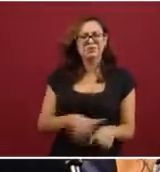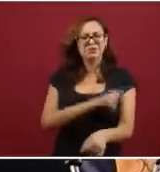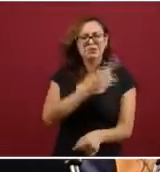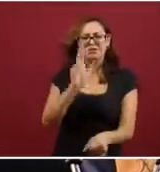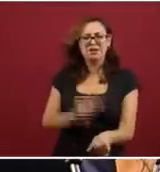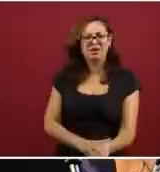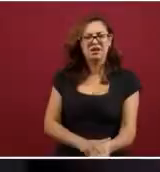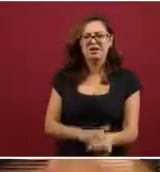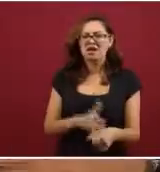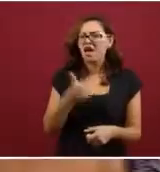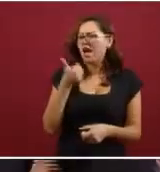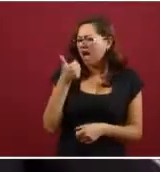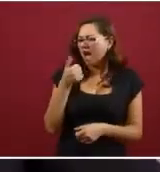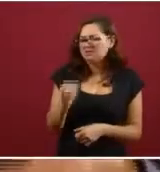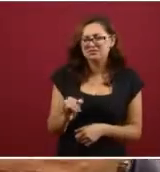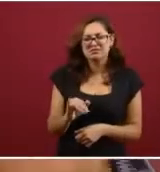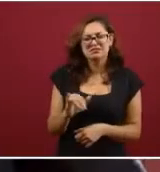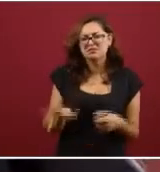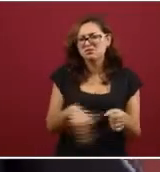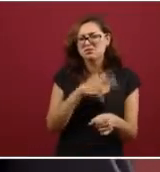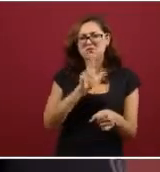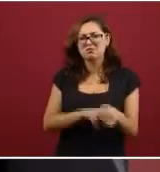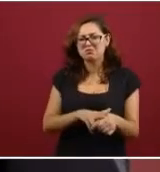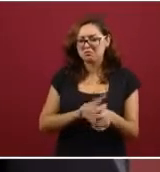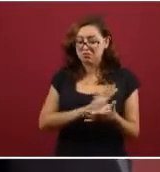porque los cambios van,